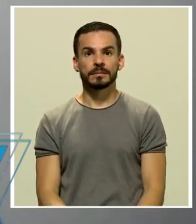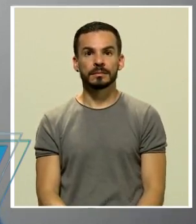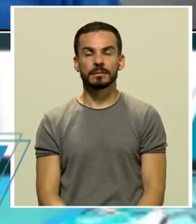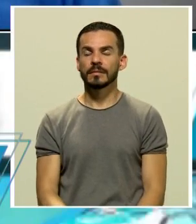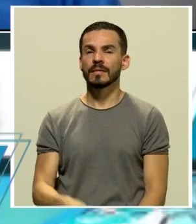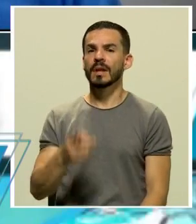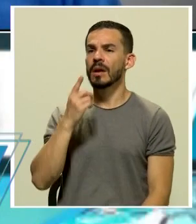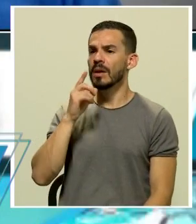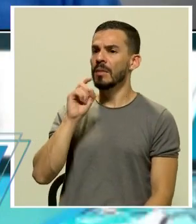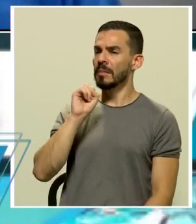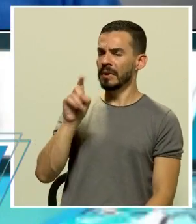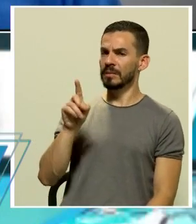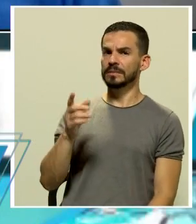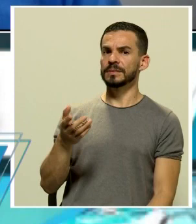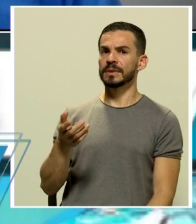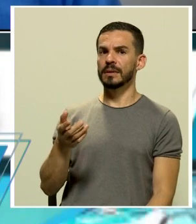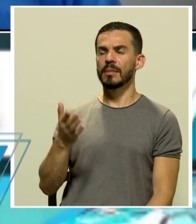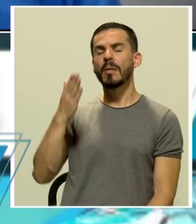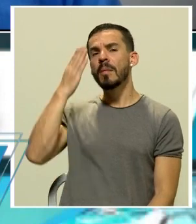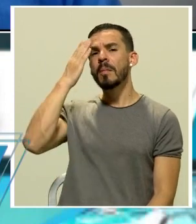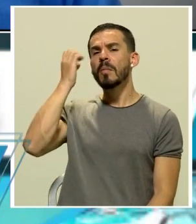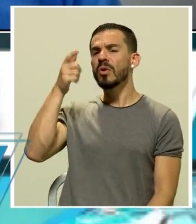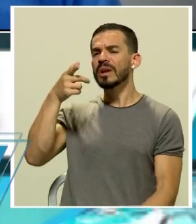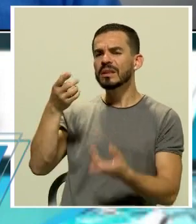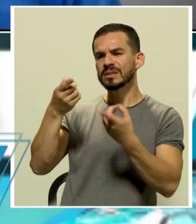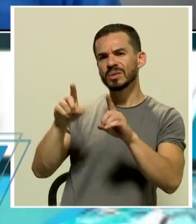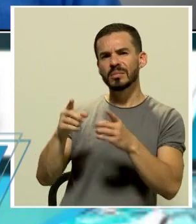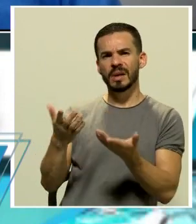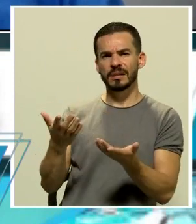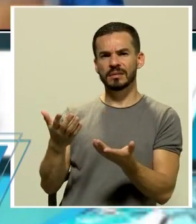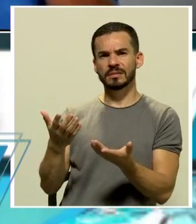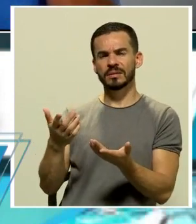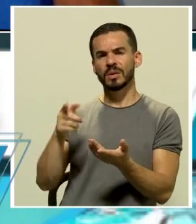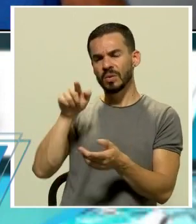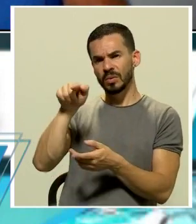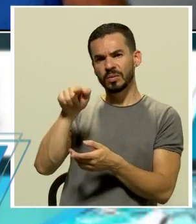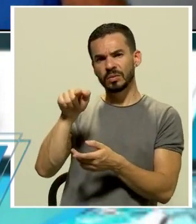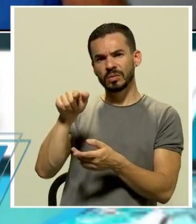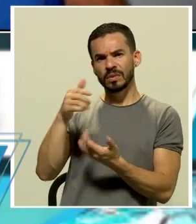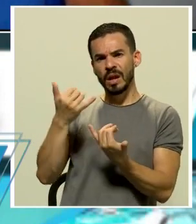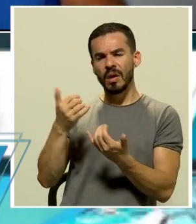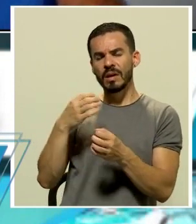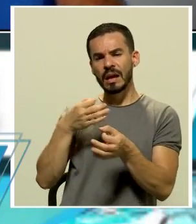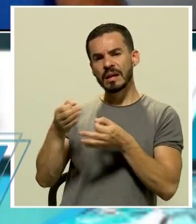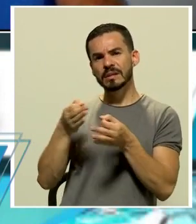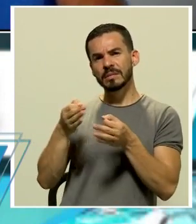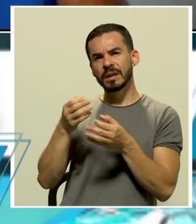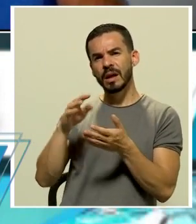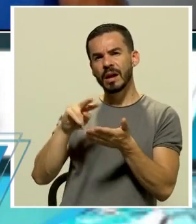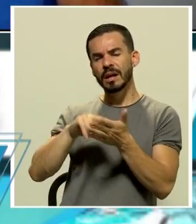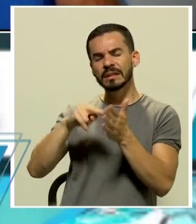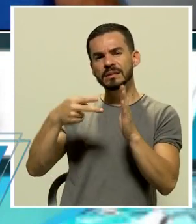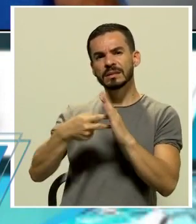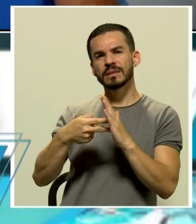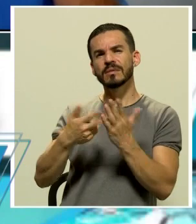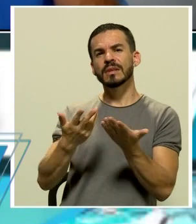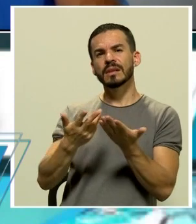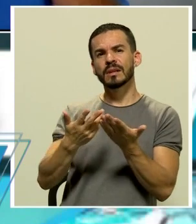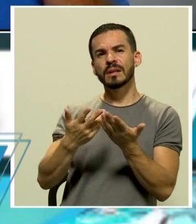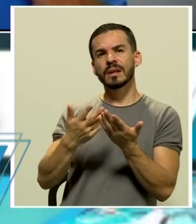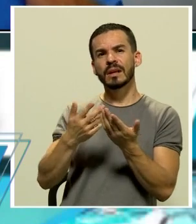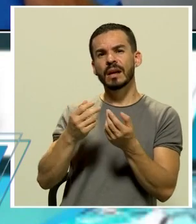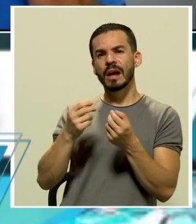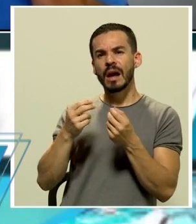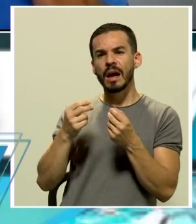Don Roberto, ¿por qué ocurre esto? Usted recién acaba de explicar un poco el concepto de la